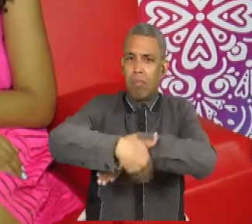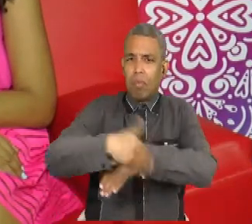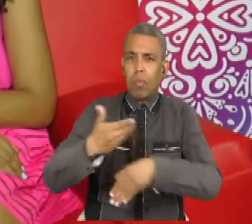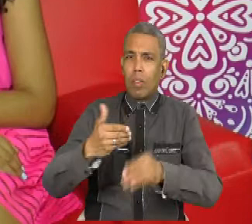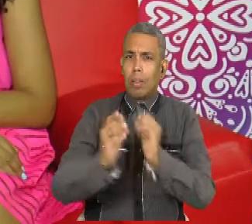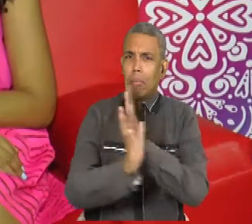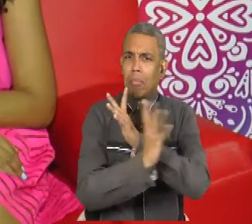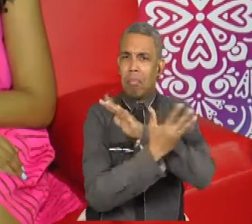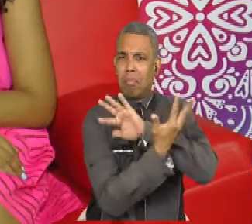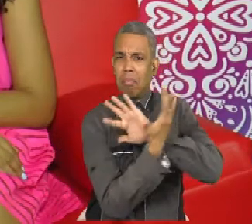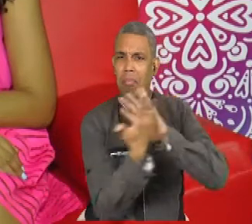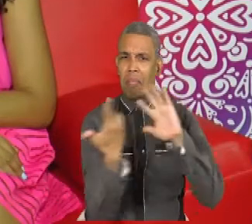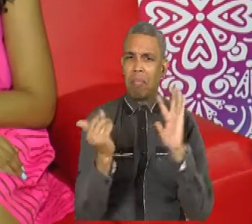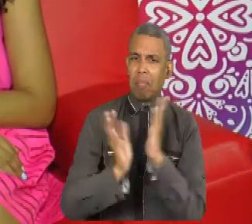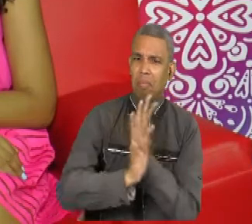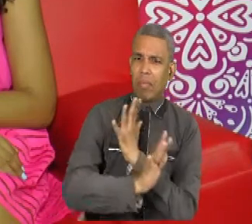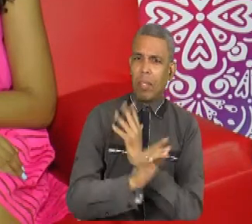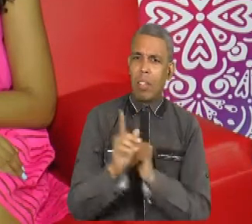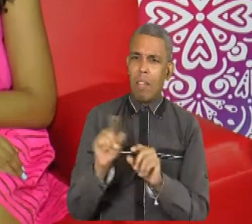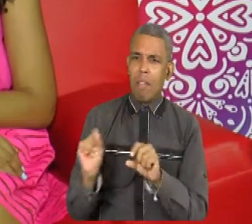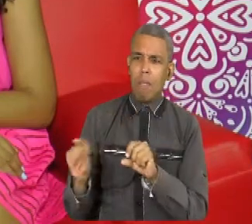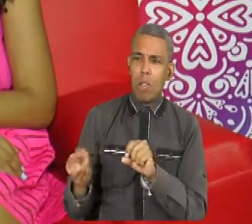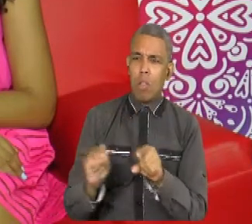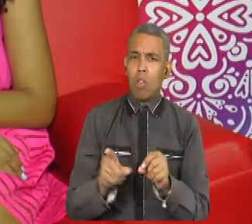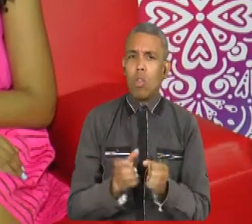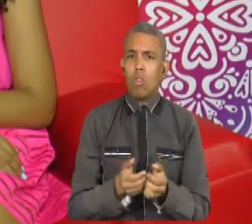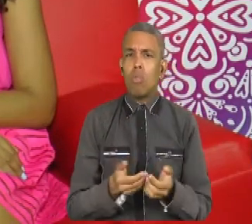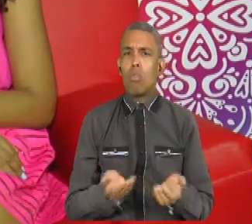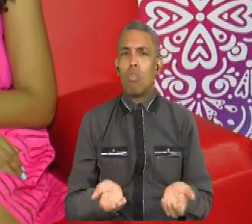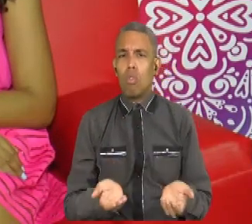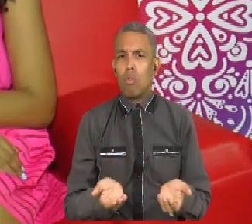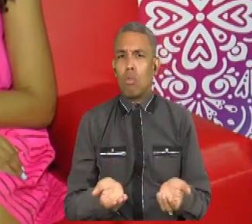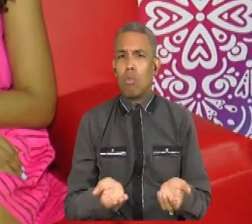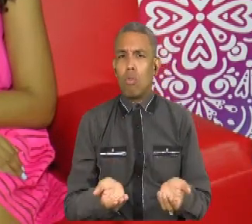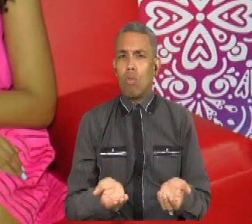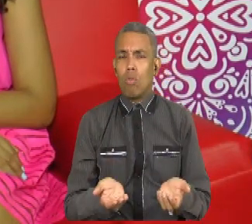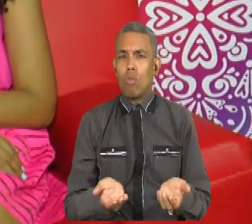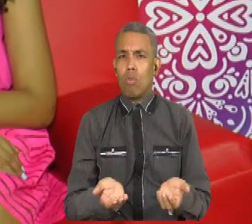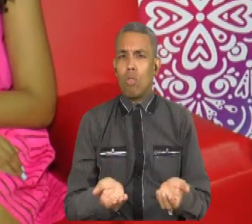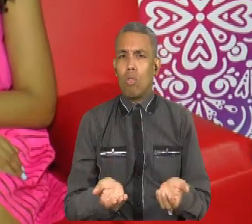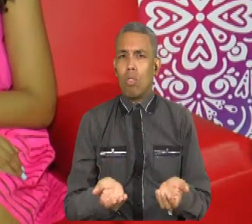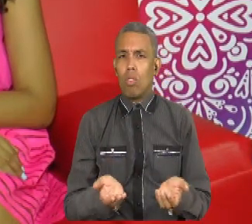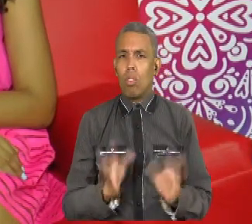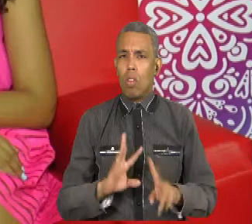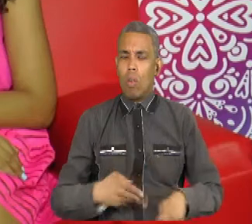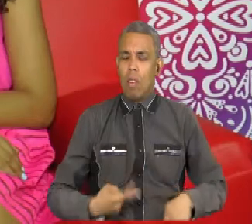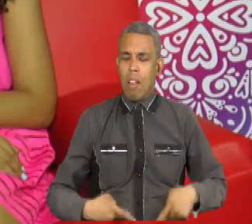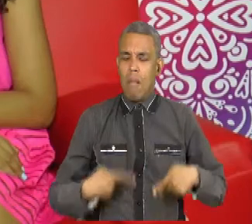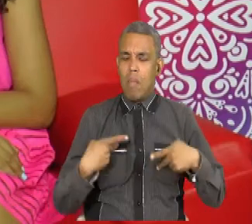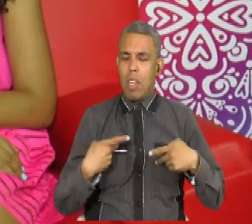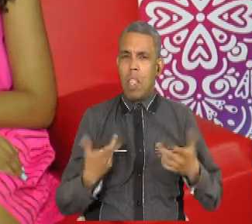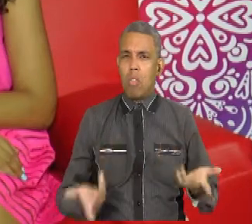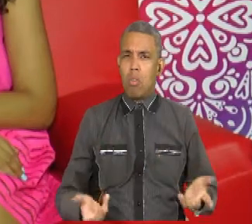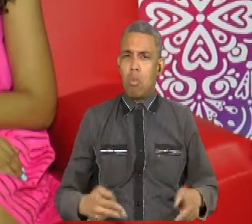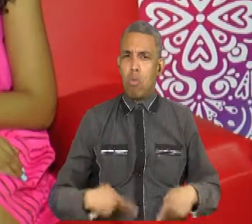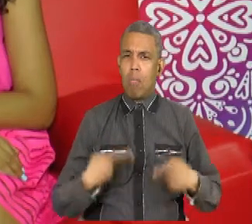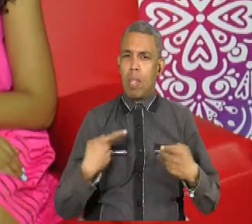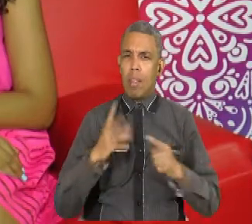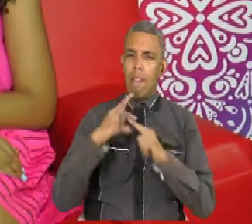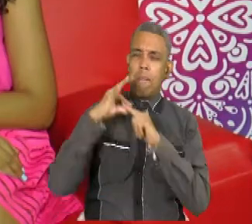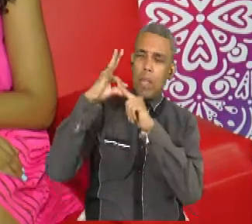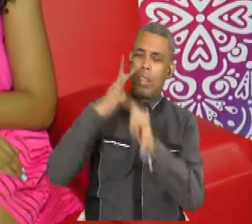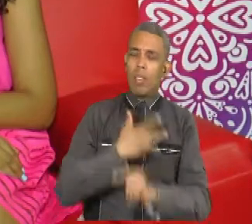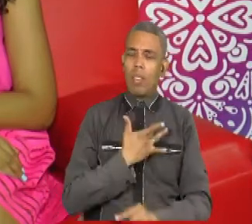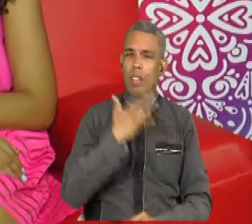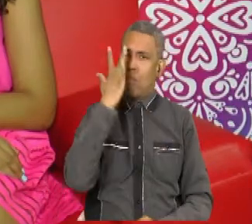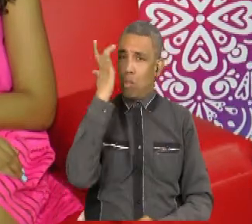que se encontraba por nuestras calles cuál era el significado que tenía sobre la vida. Yo no me puedo imaginar cuáles fueron las respuestas que ella pudo encontrar,